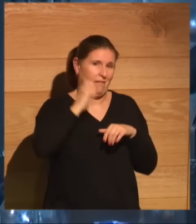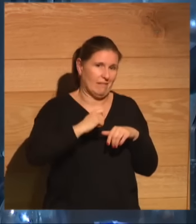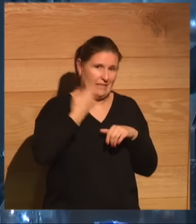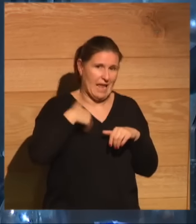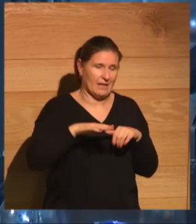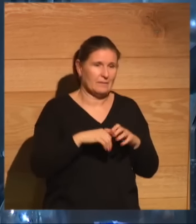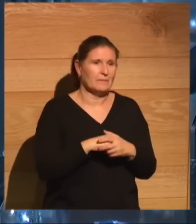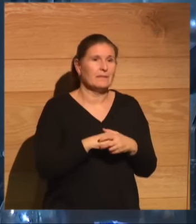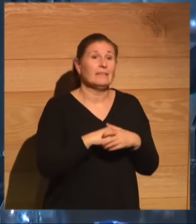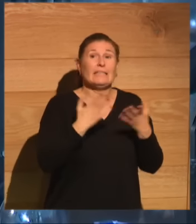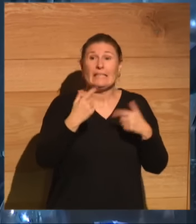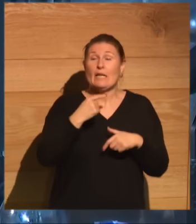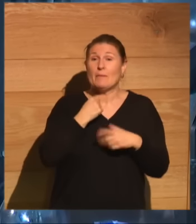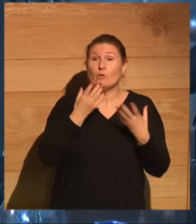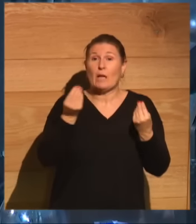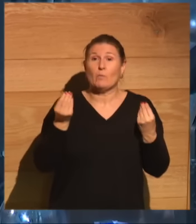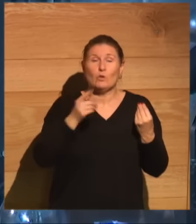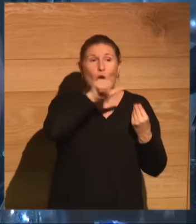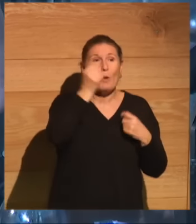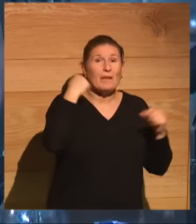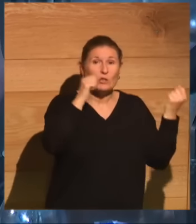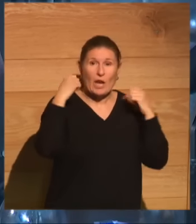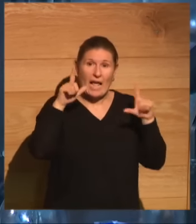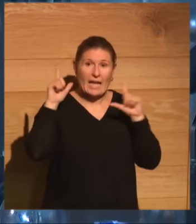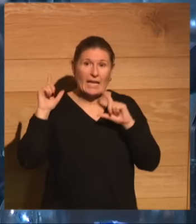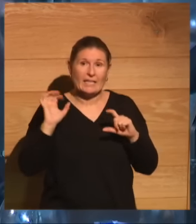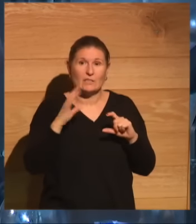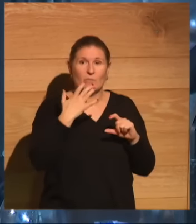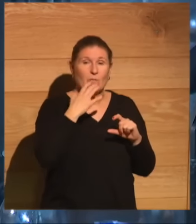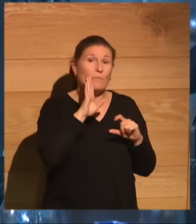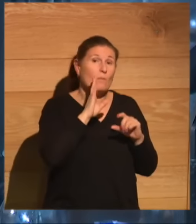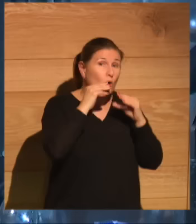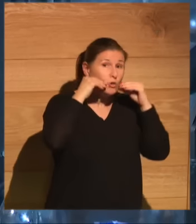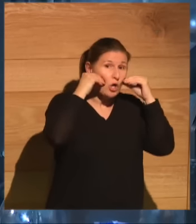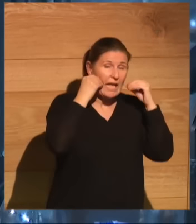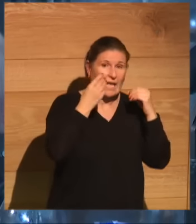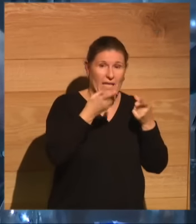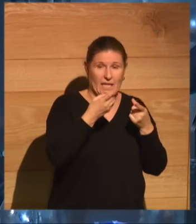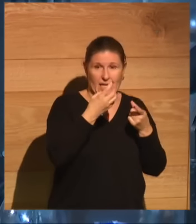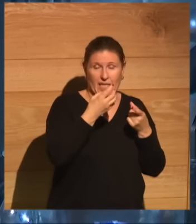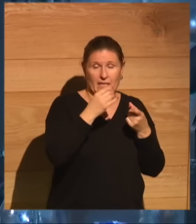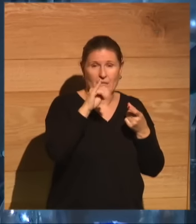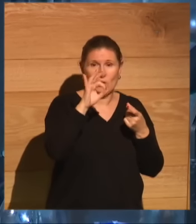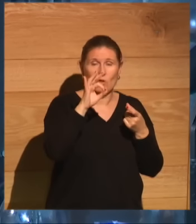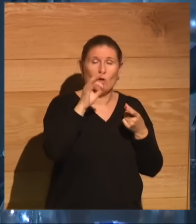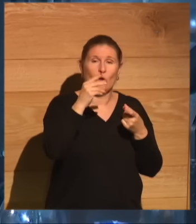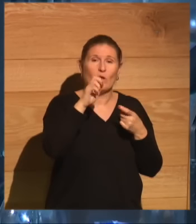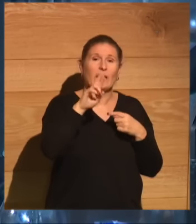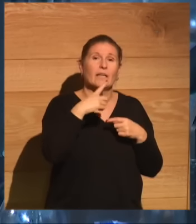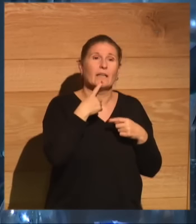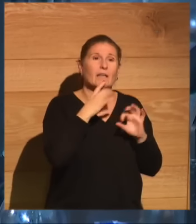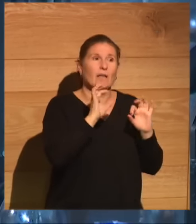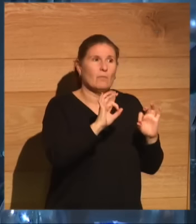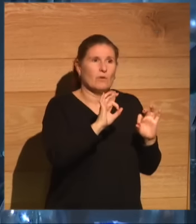A mí me gustan mucho los personajes como los que yo querría ser. Aquellos que, atención, porque esto es precioso. No es que